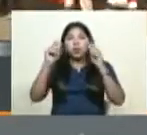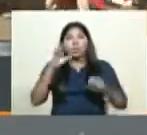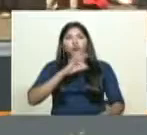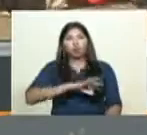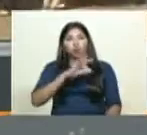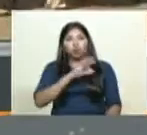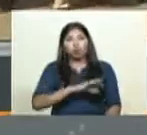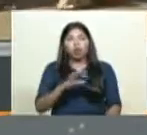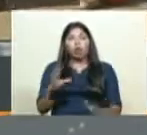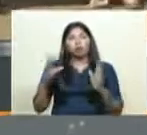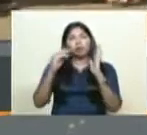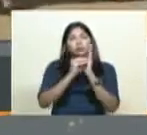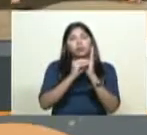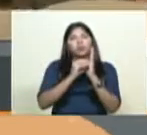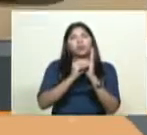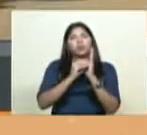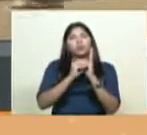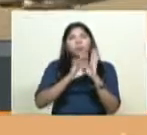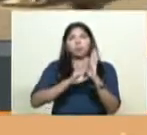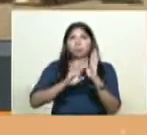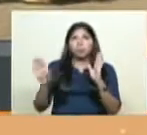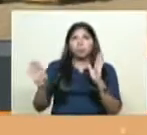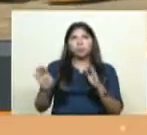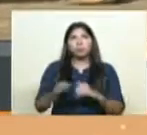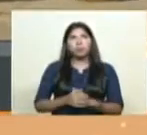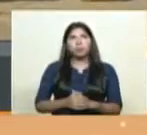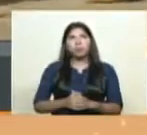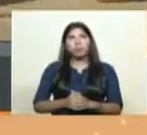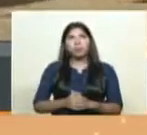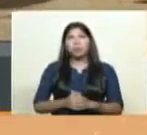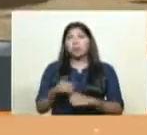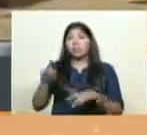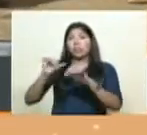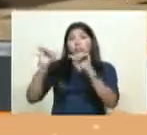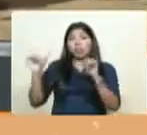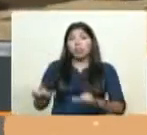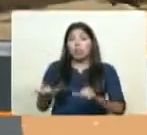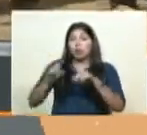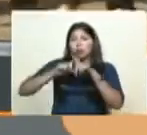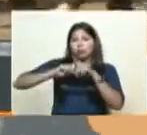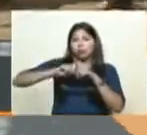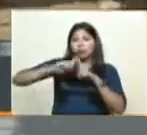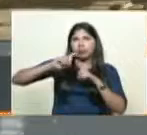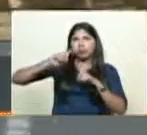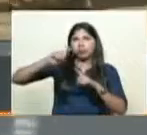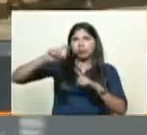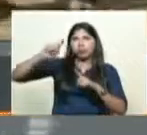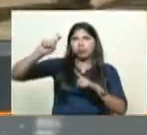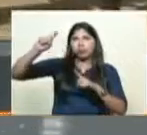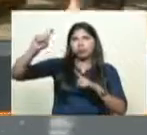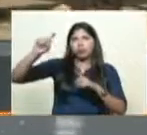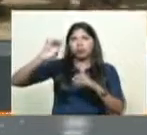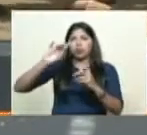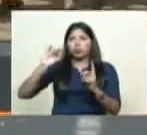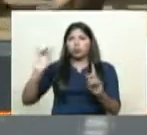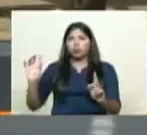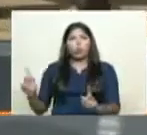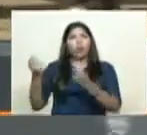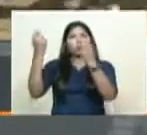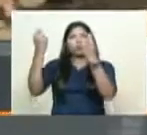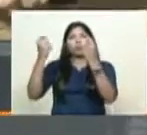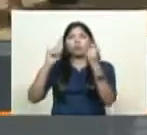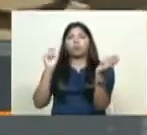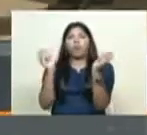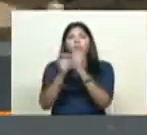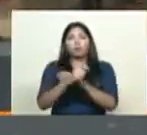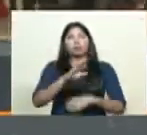la política de inclusión desde que este maravilloso sistema teleférico Guarayra-Repano fue recuperado para el uso